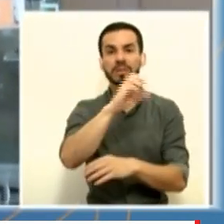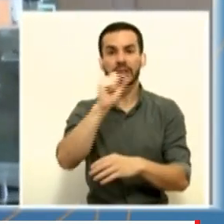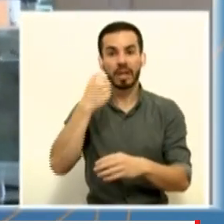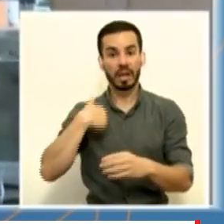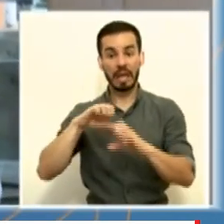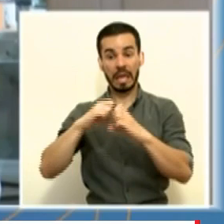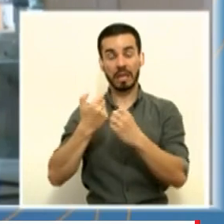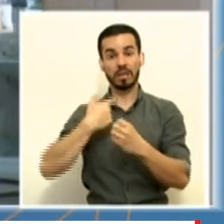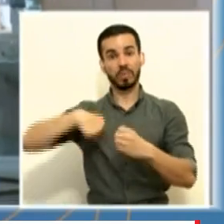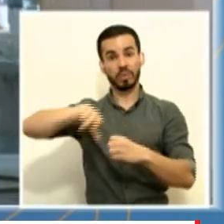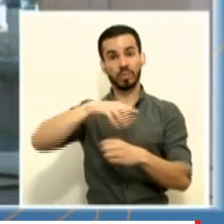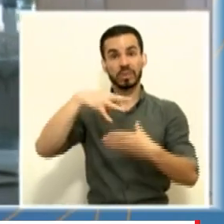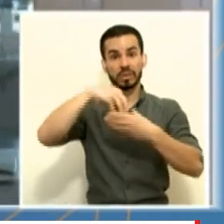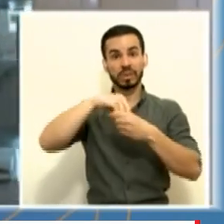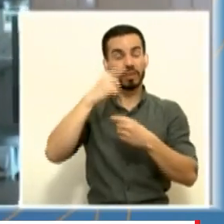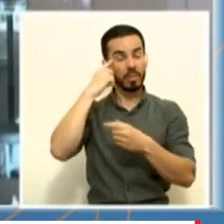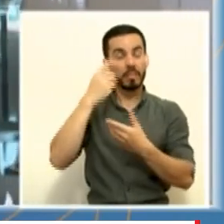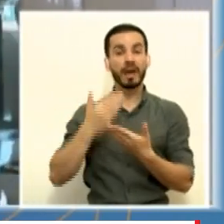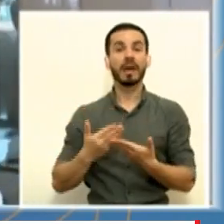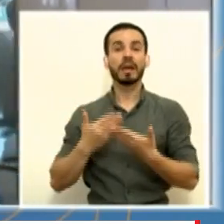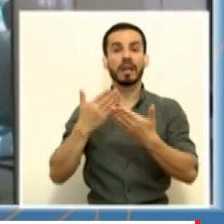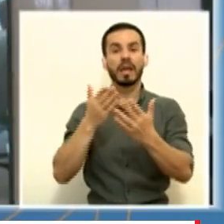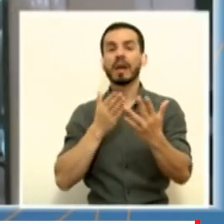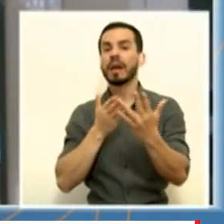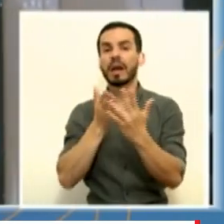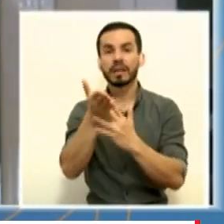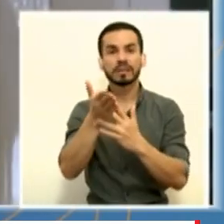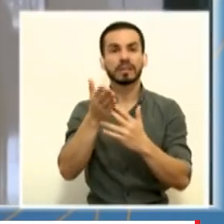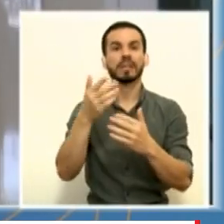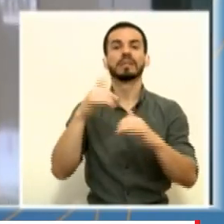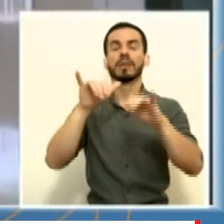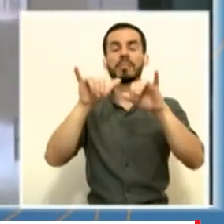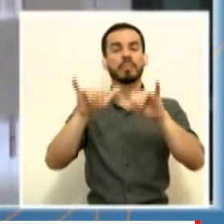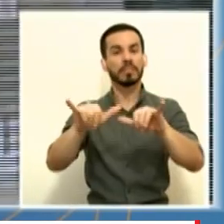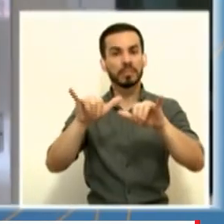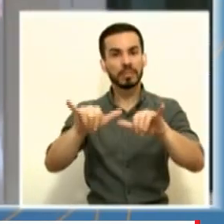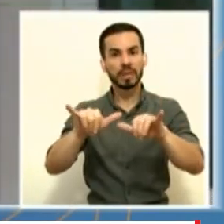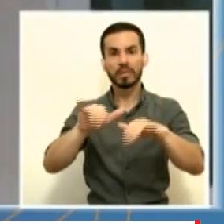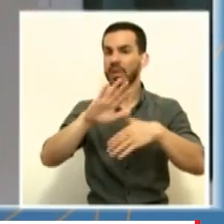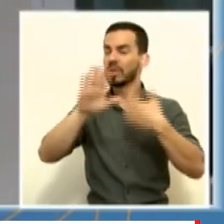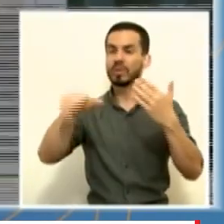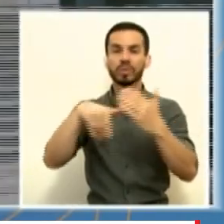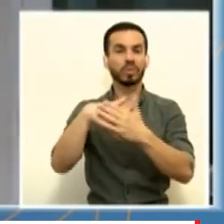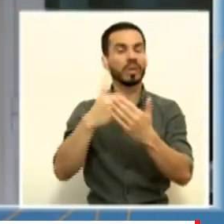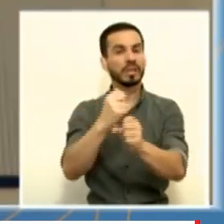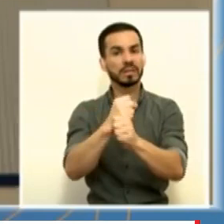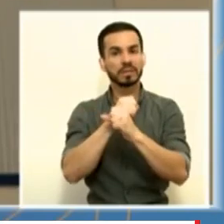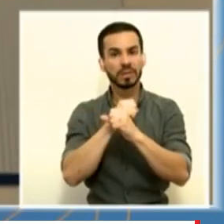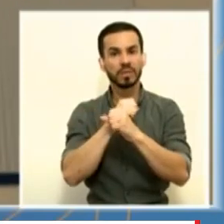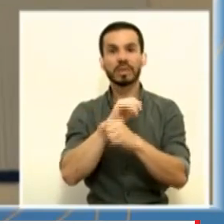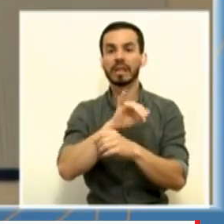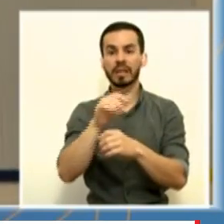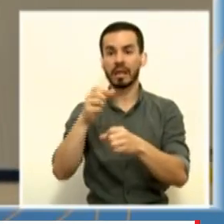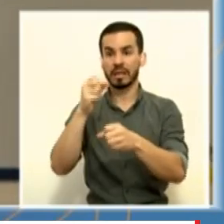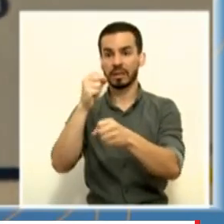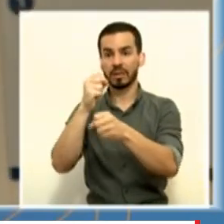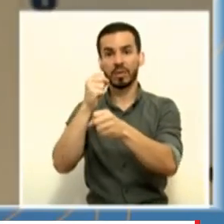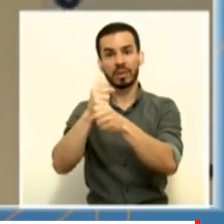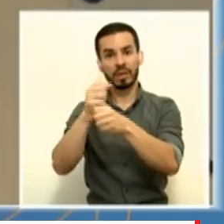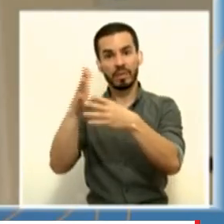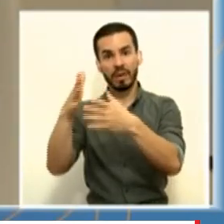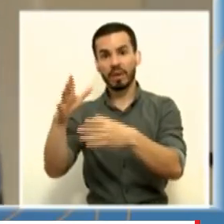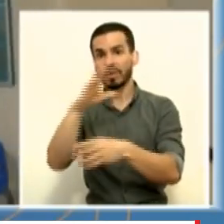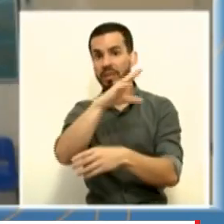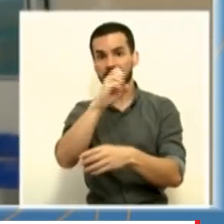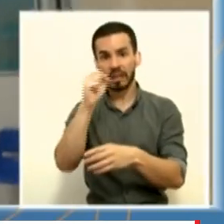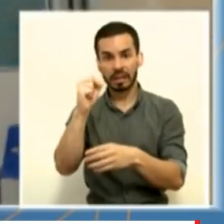equipo nuestro interno para garantizar los accesos, la permanencia, toda la seguridad, tanto del personal